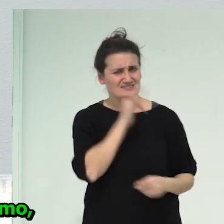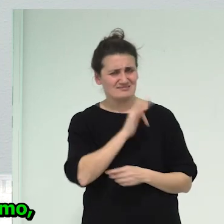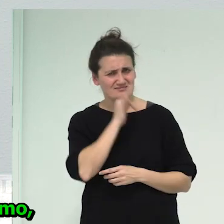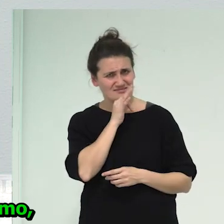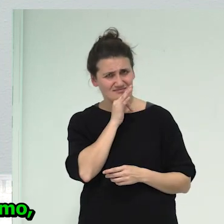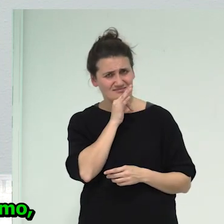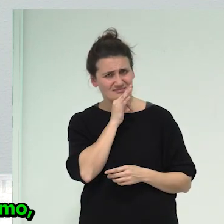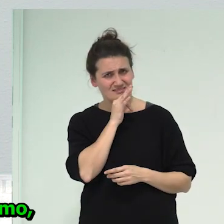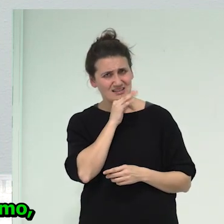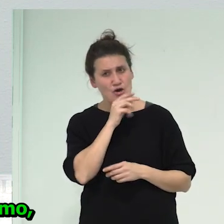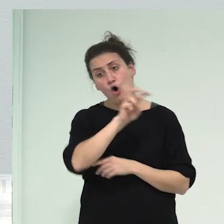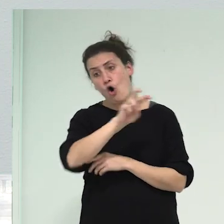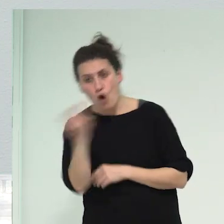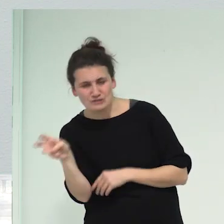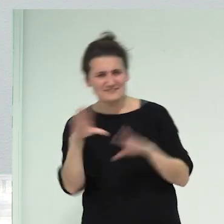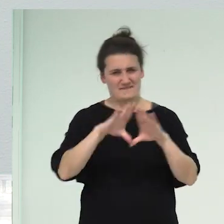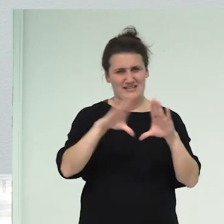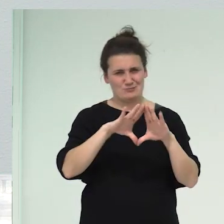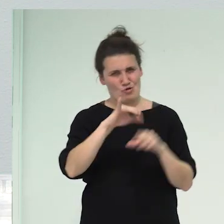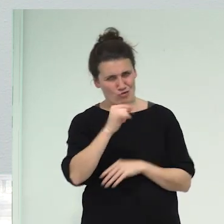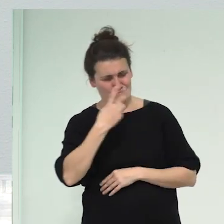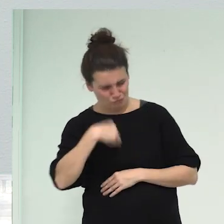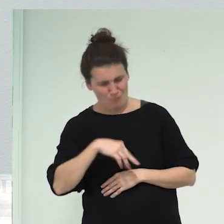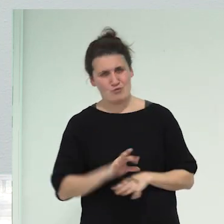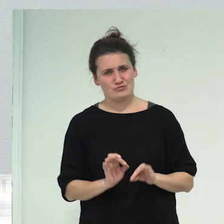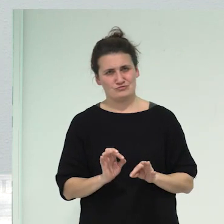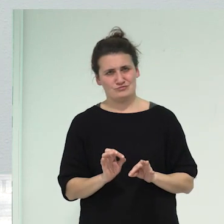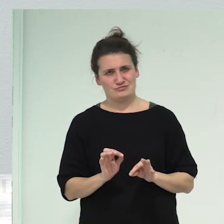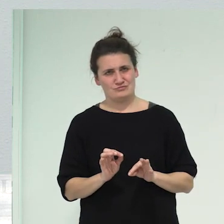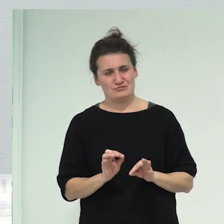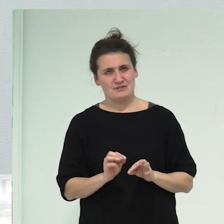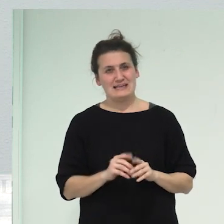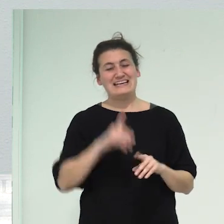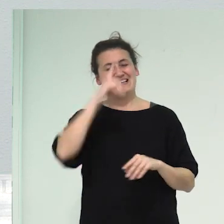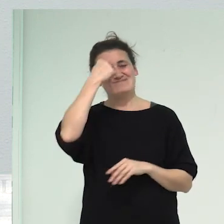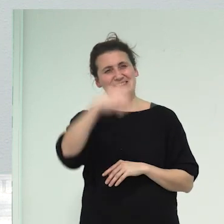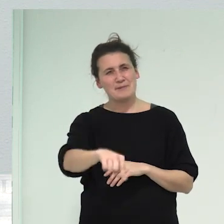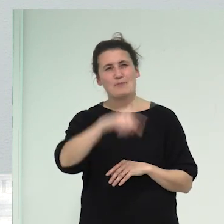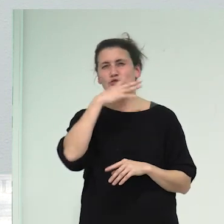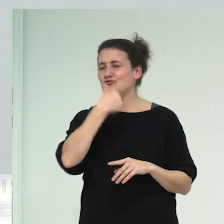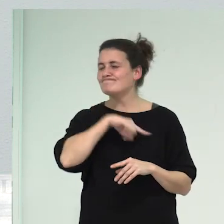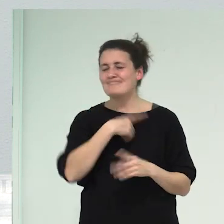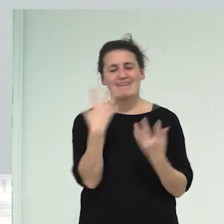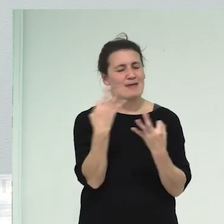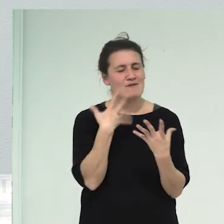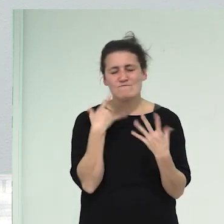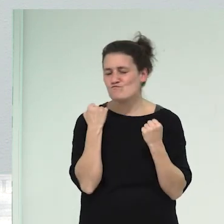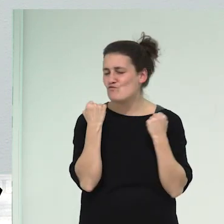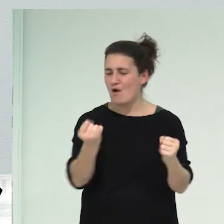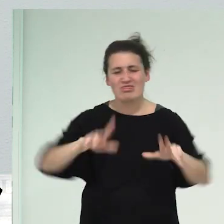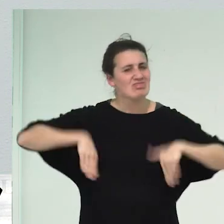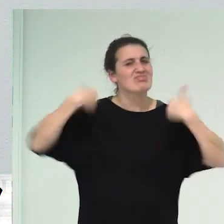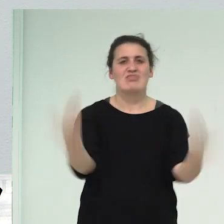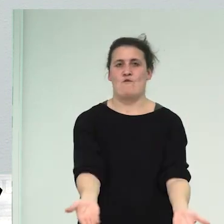seguimos siendo las otras del feminismo, y sabemos que tenemos que que ser muchísimo más potentes, y es, pero eso se está